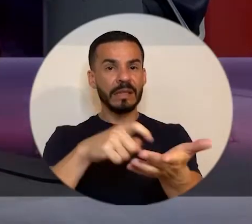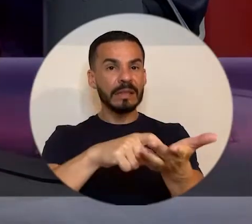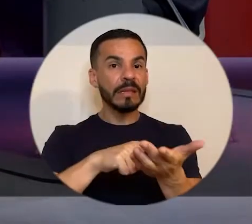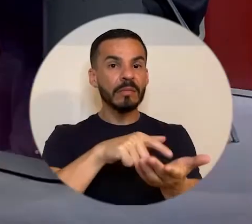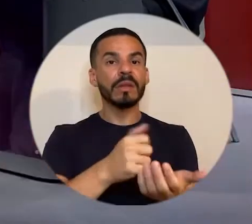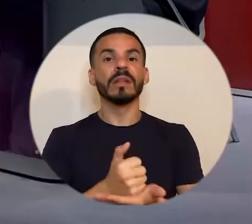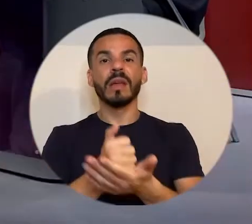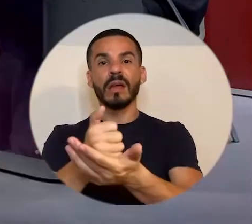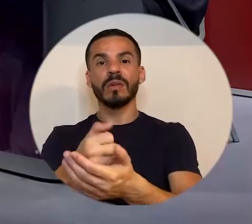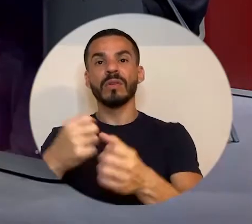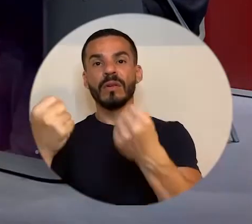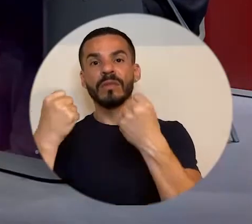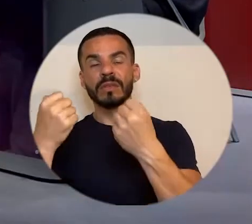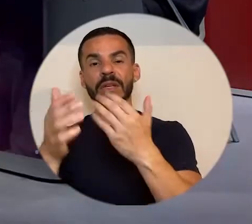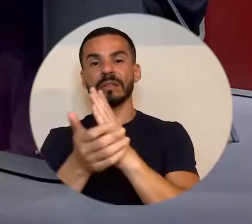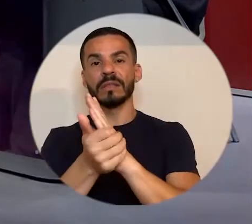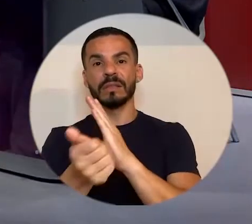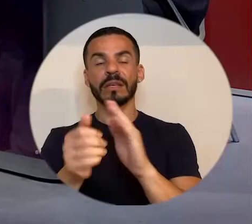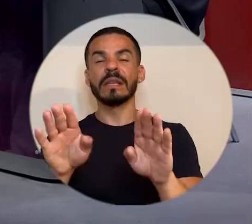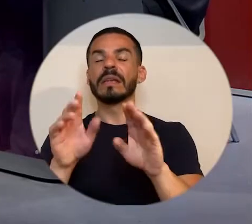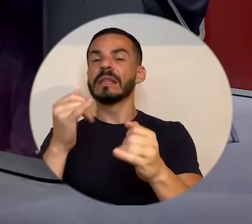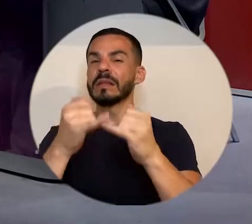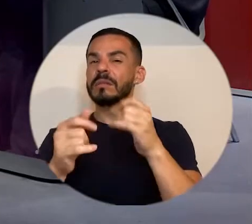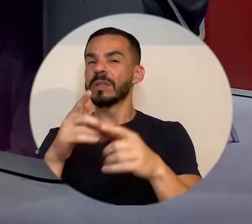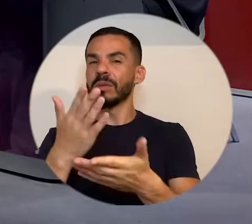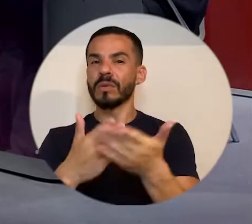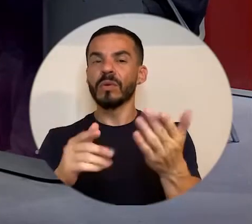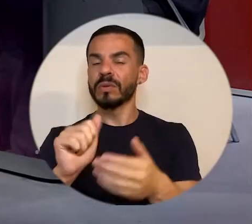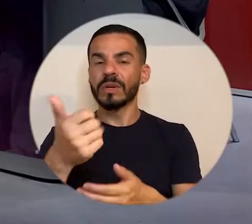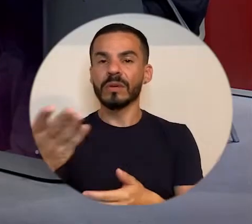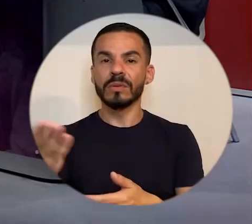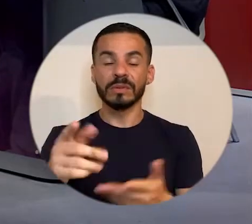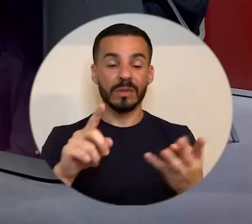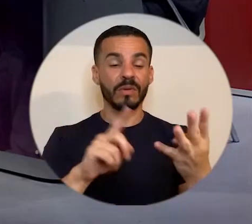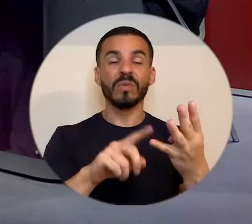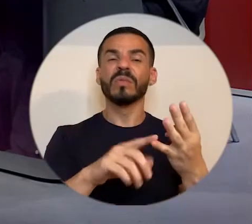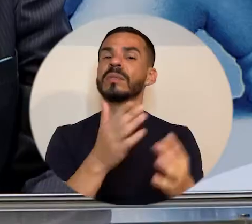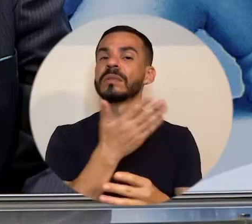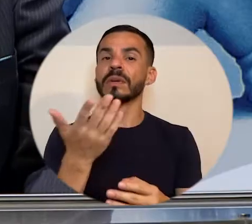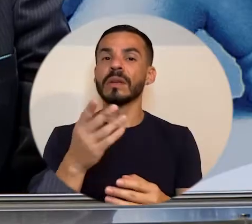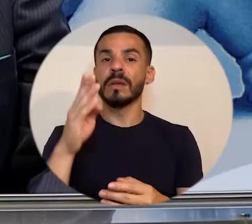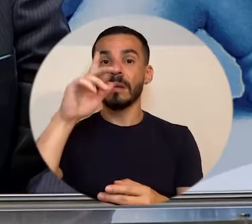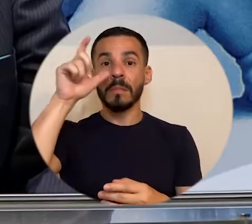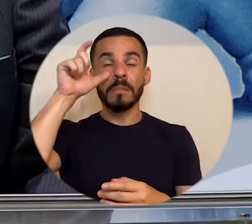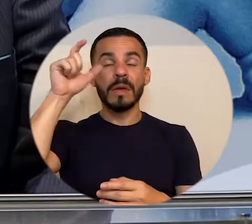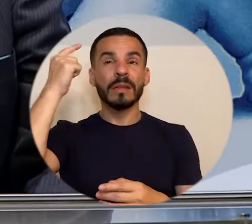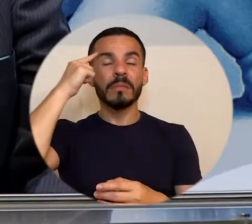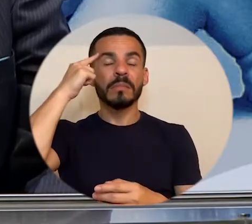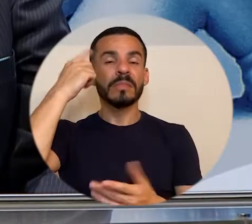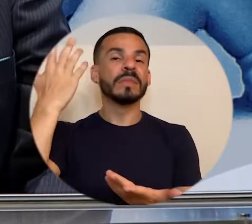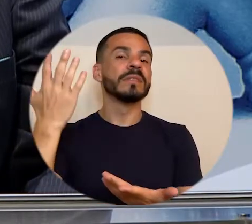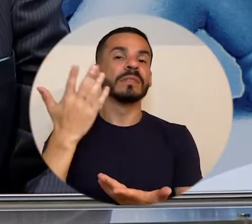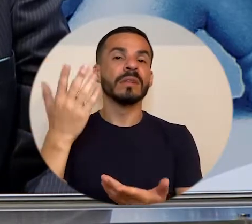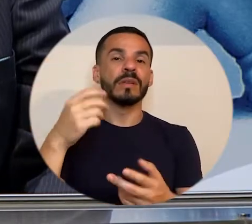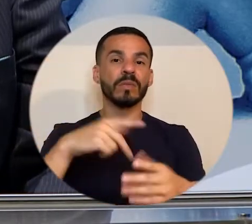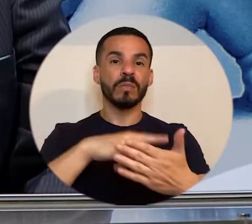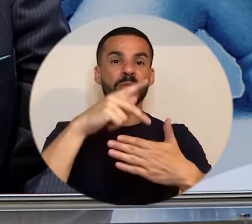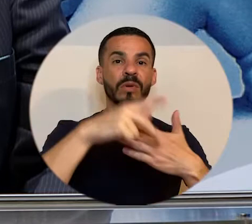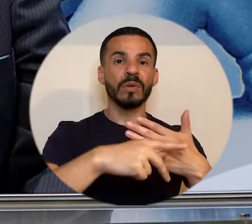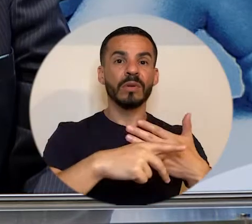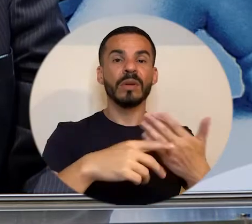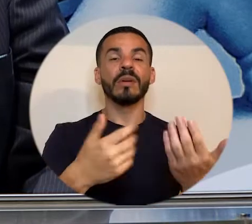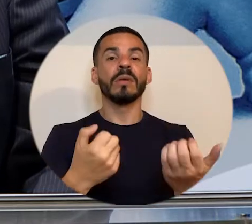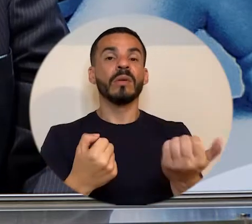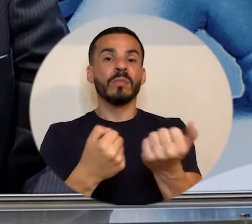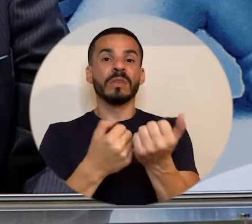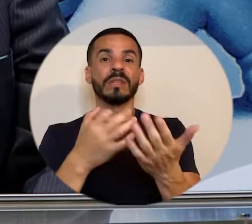claridad. Y la demanda ayuda a fortalecer capacidades. Y cierro con lo siguiente. El cuarto elemento es que Biden está pensando en